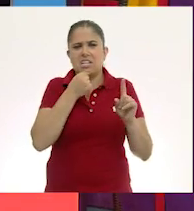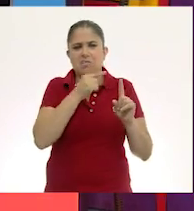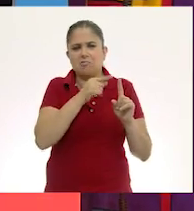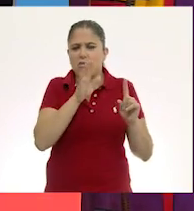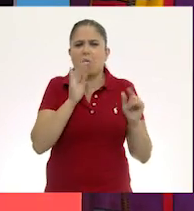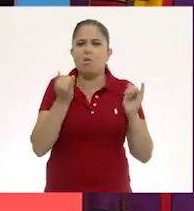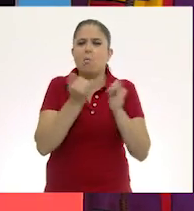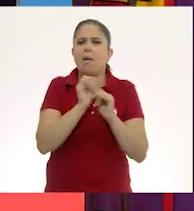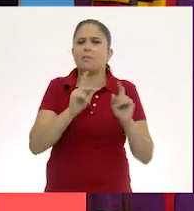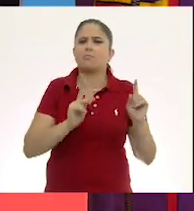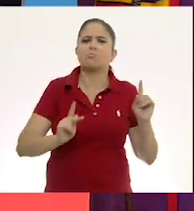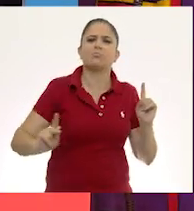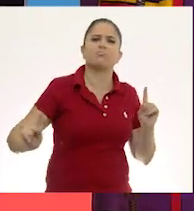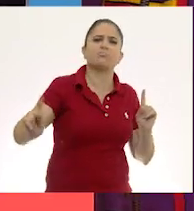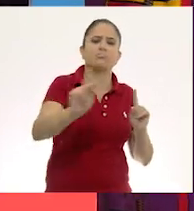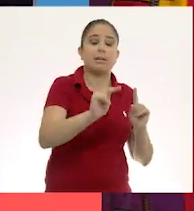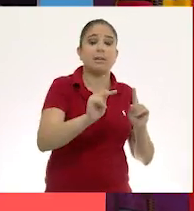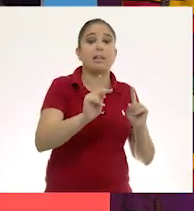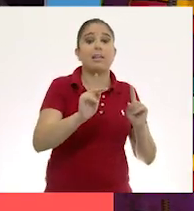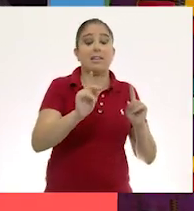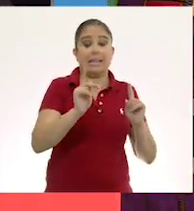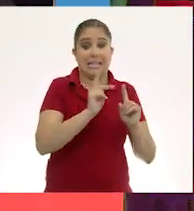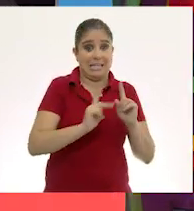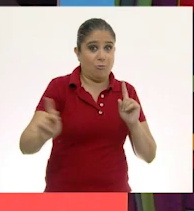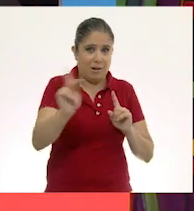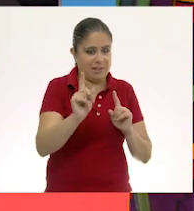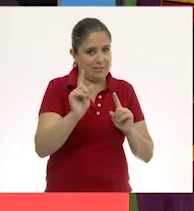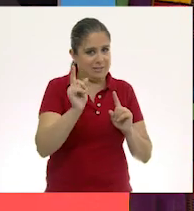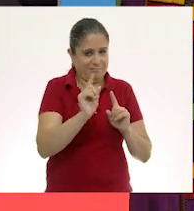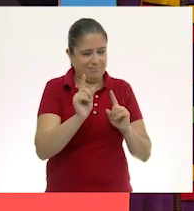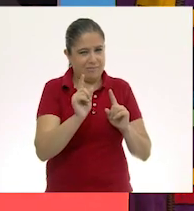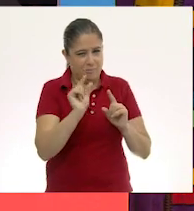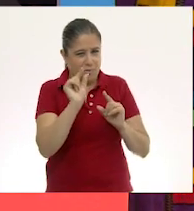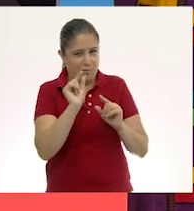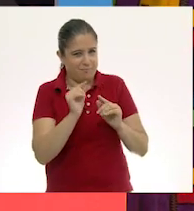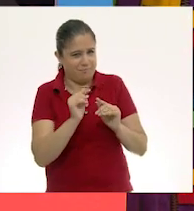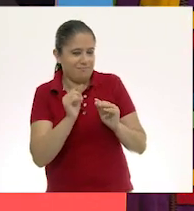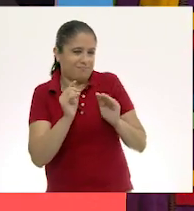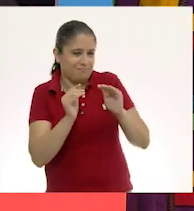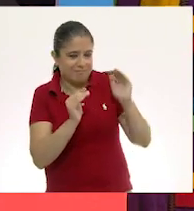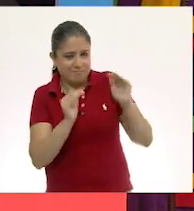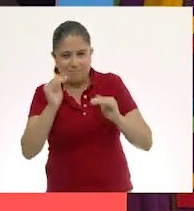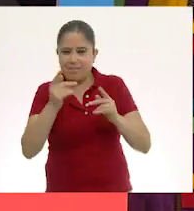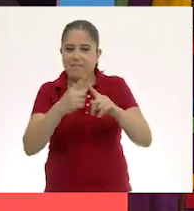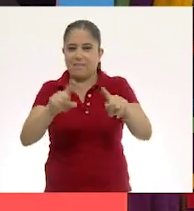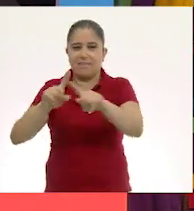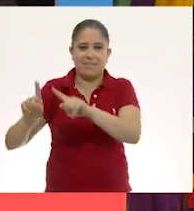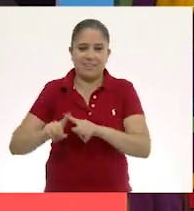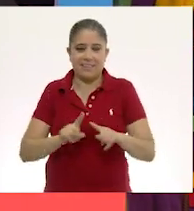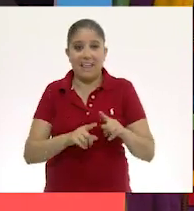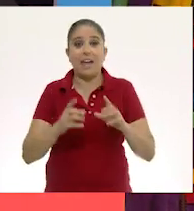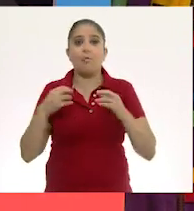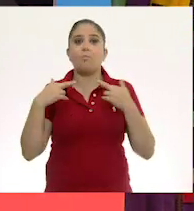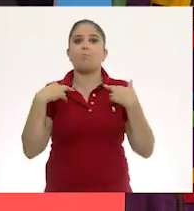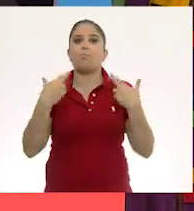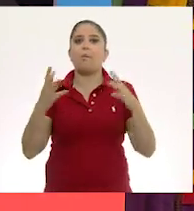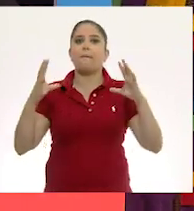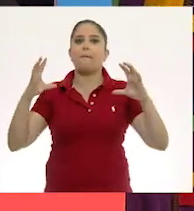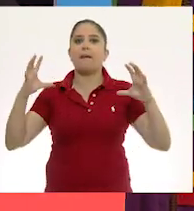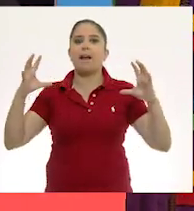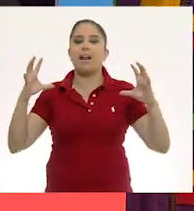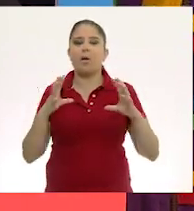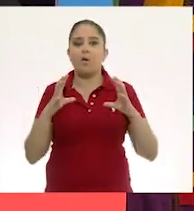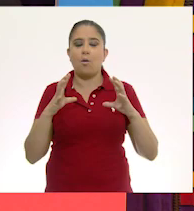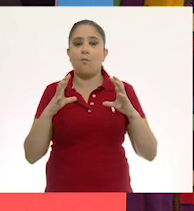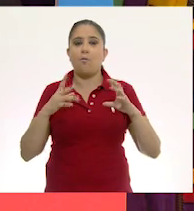porque nadie es igual. ¿No? Entonces, a Rubén, su mamá le regala un balón de fútbol. ¡Ah, qué padre! Sí,